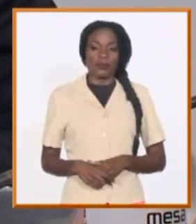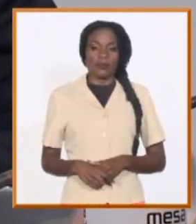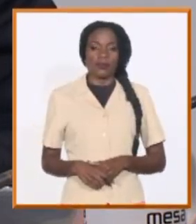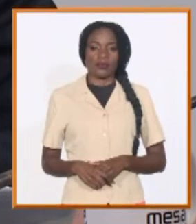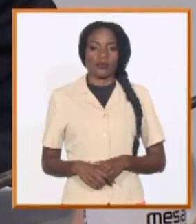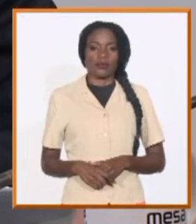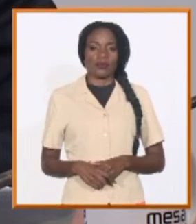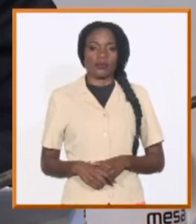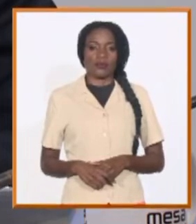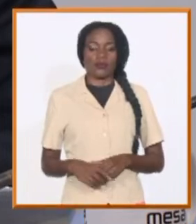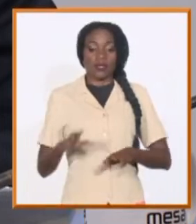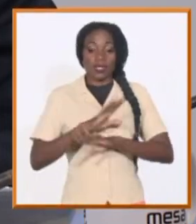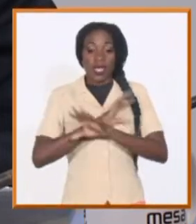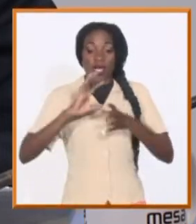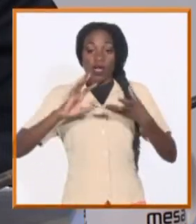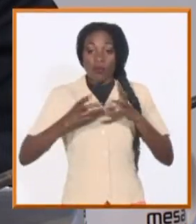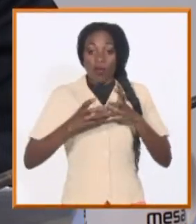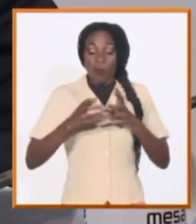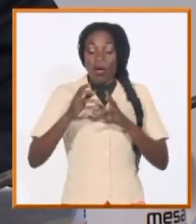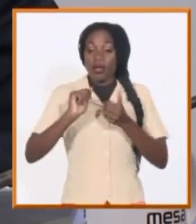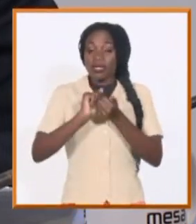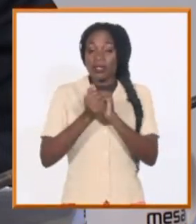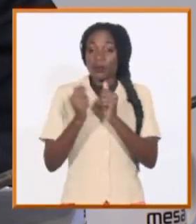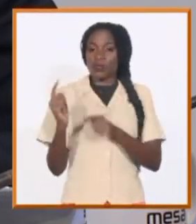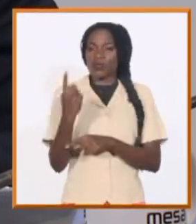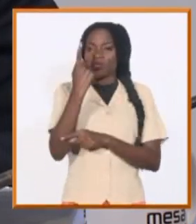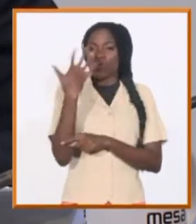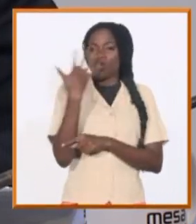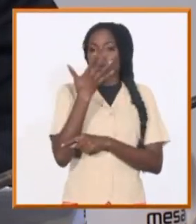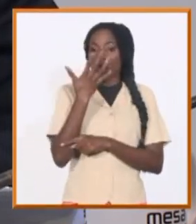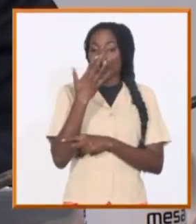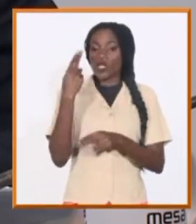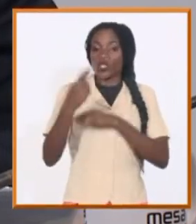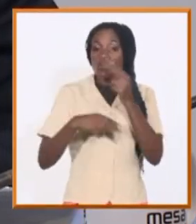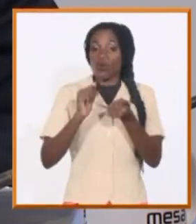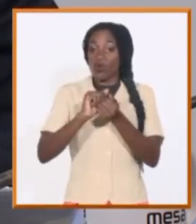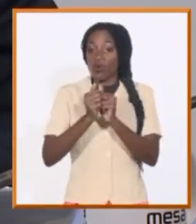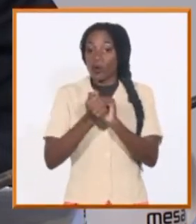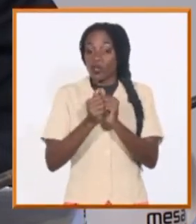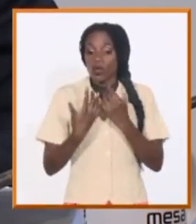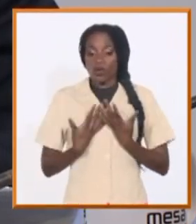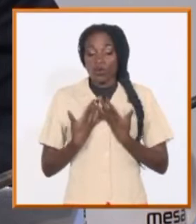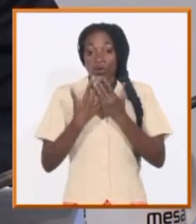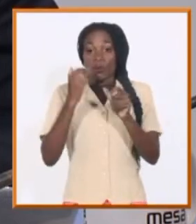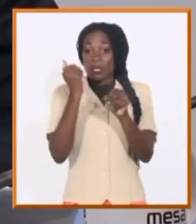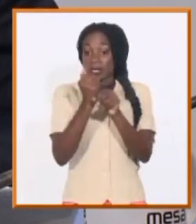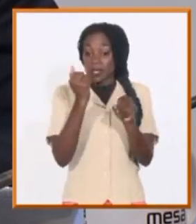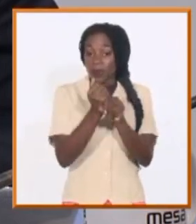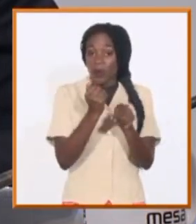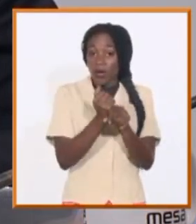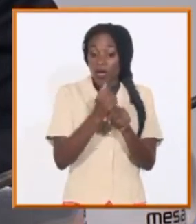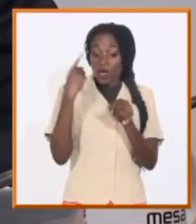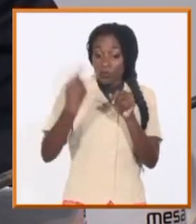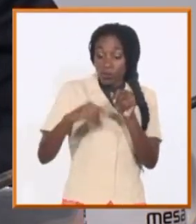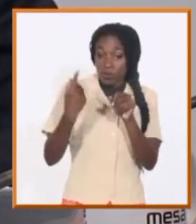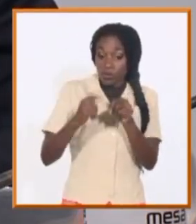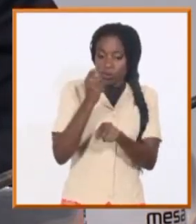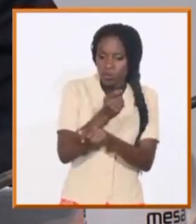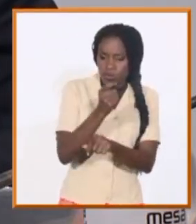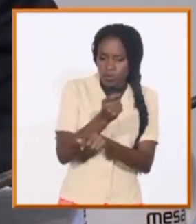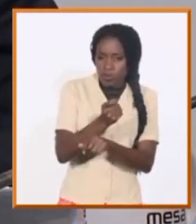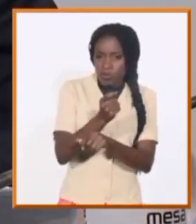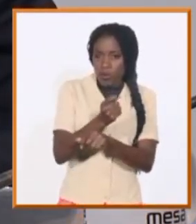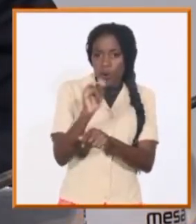ya el rendimiento deportivo no depende solo del talento de los atletas, de la entrega, del trabajo de los entrenadores, sino que también